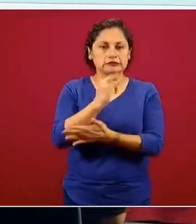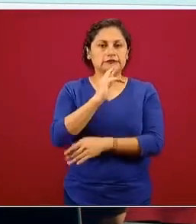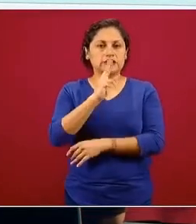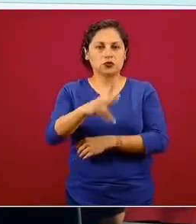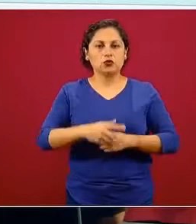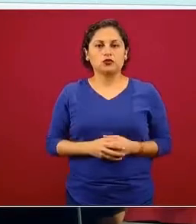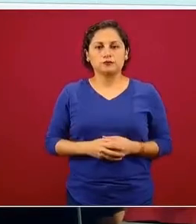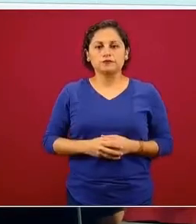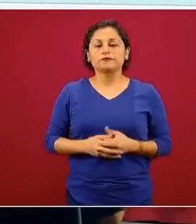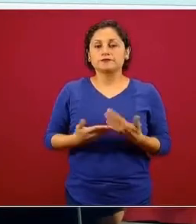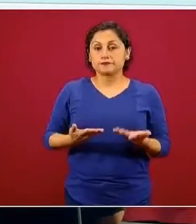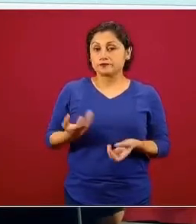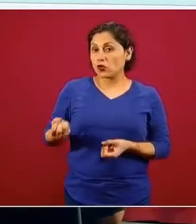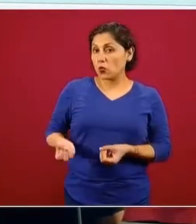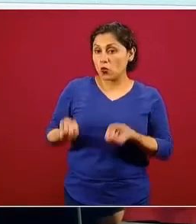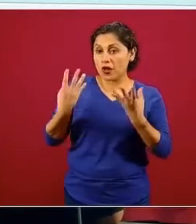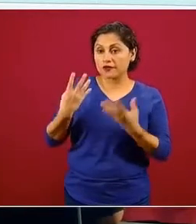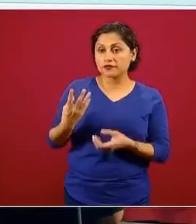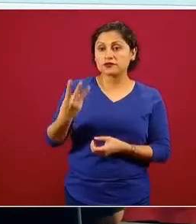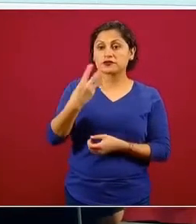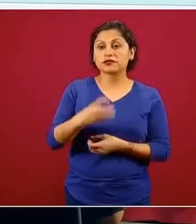Casos estimados,